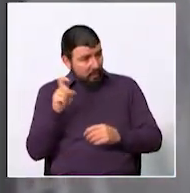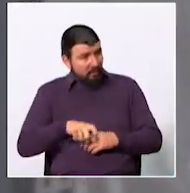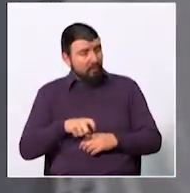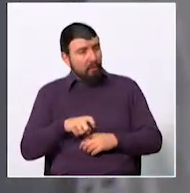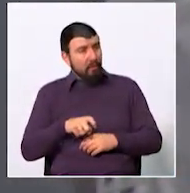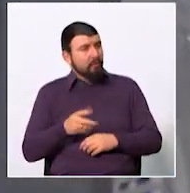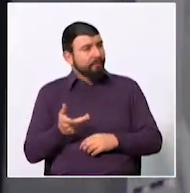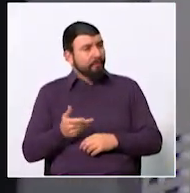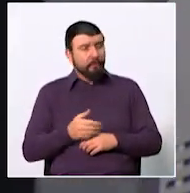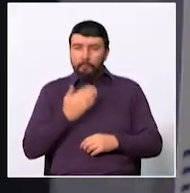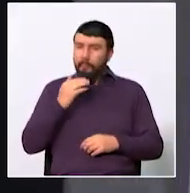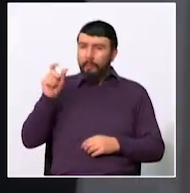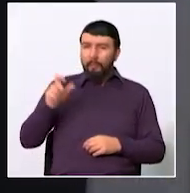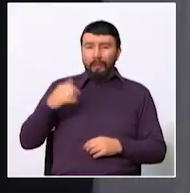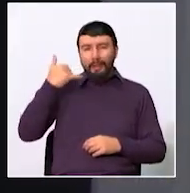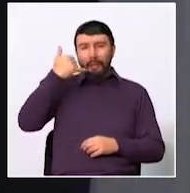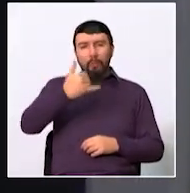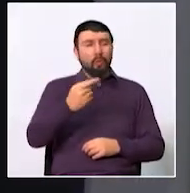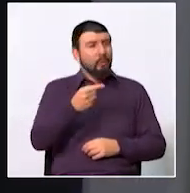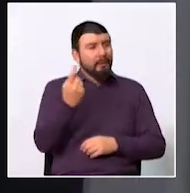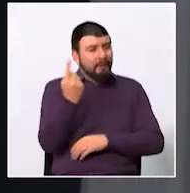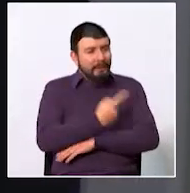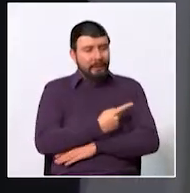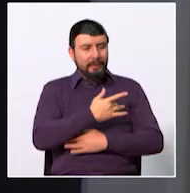llamo para la salud